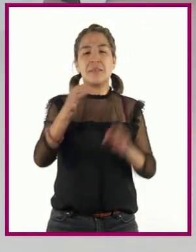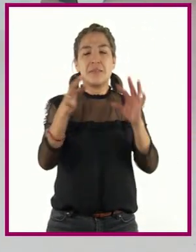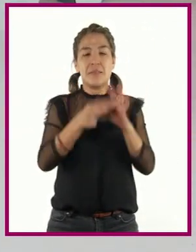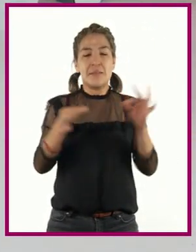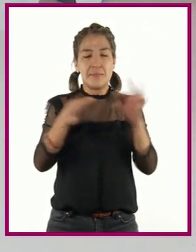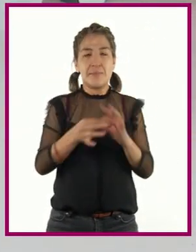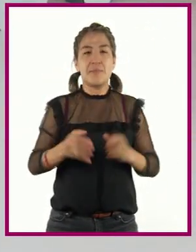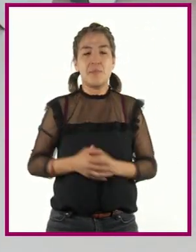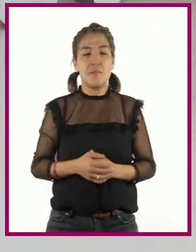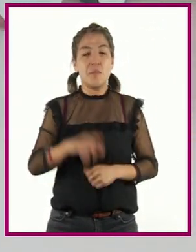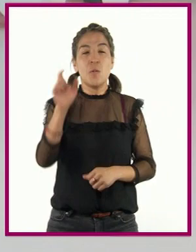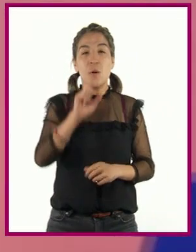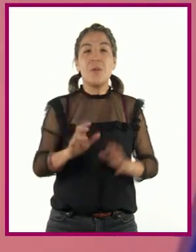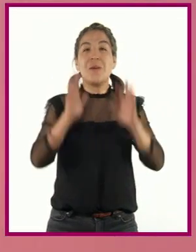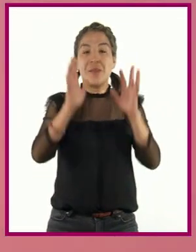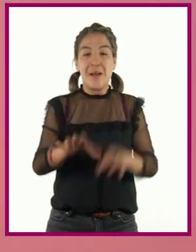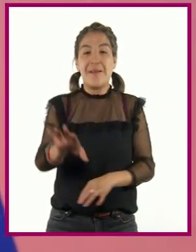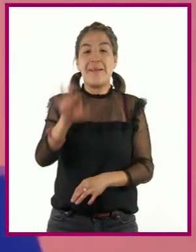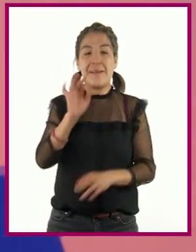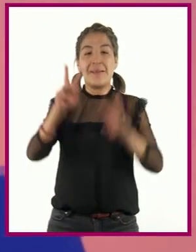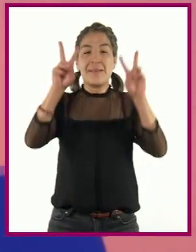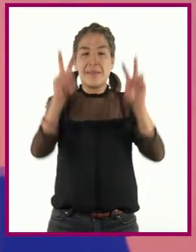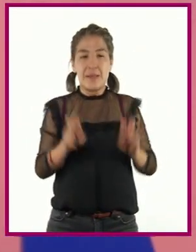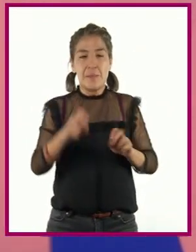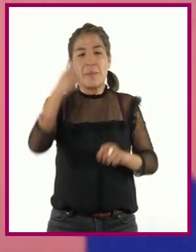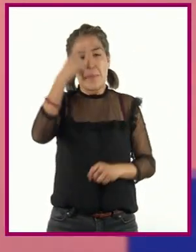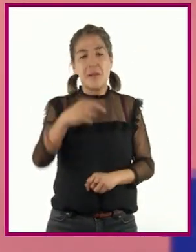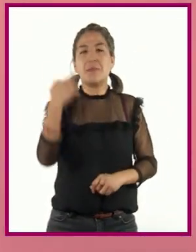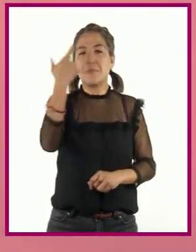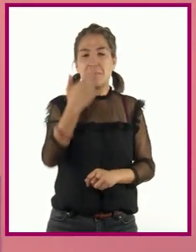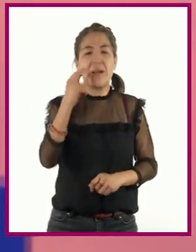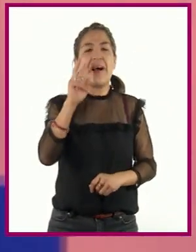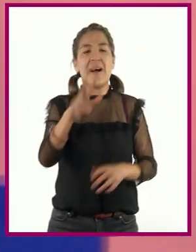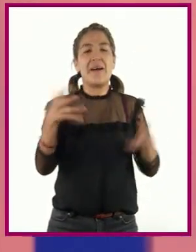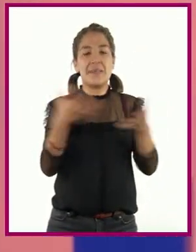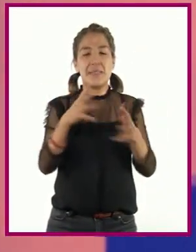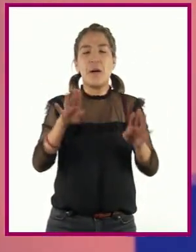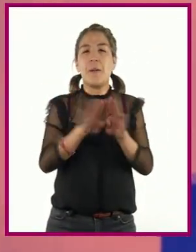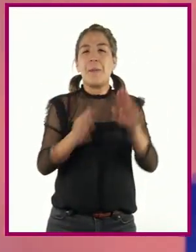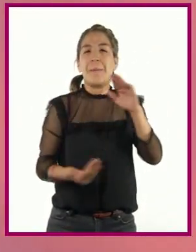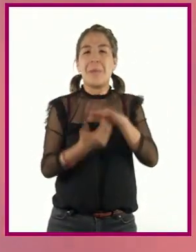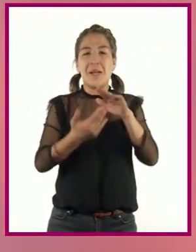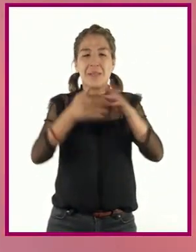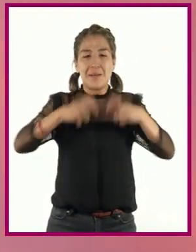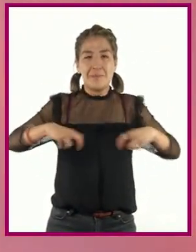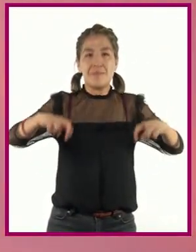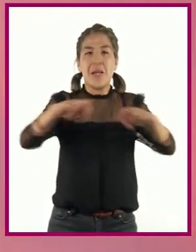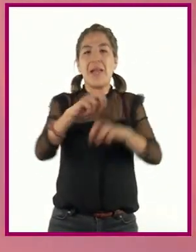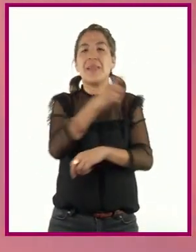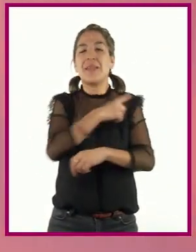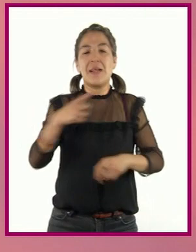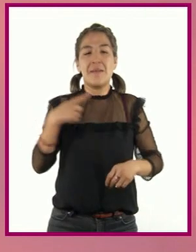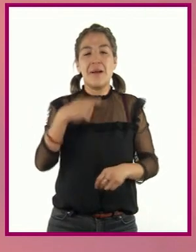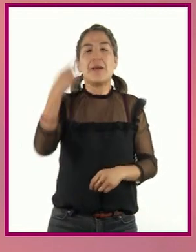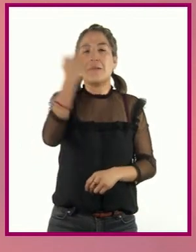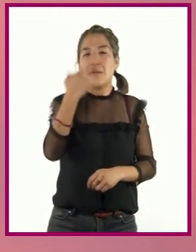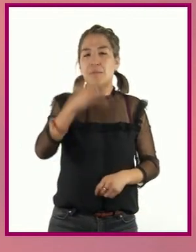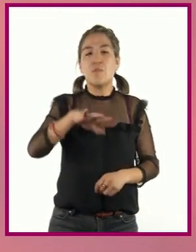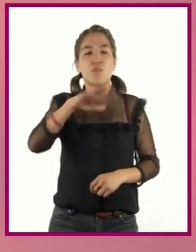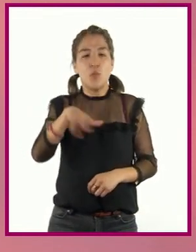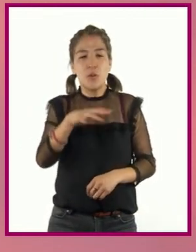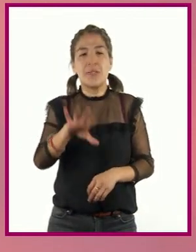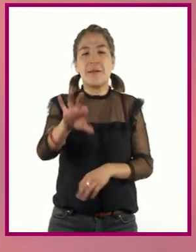referimos a cuando ya se ha seleccionado el tema para realizar una mesa redonda, se debe tomar en cuenta la búsqueda,